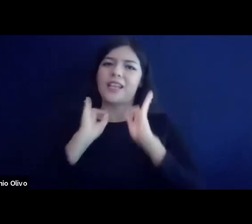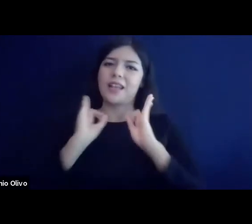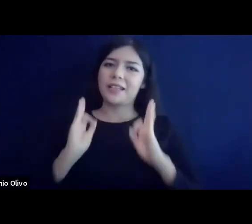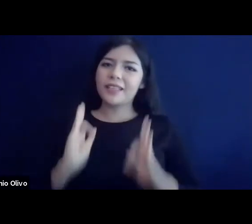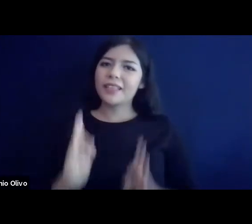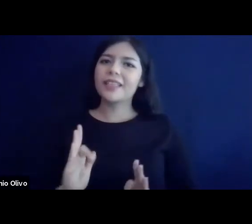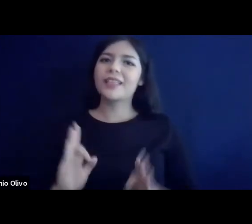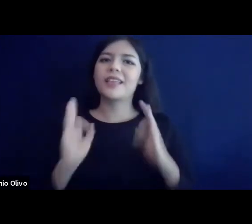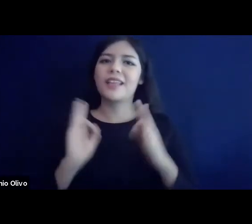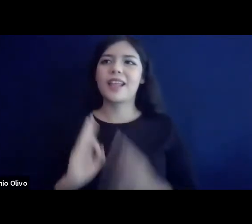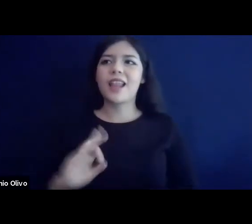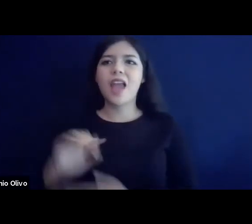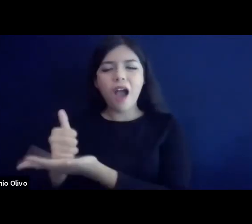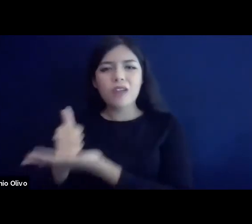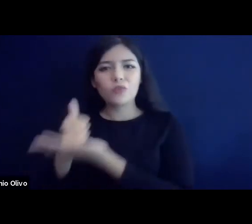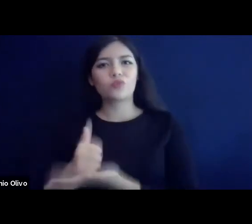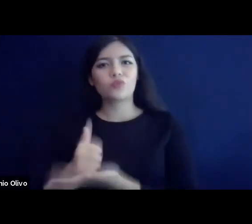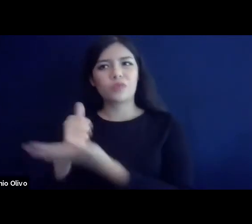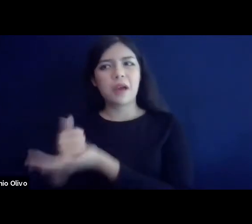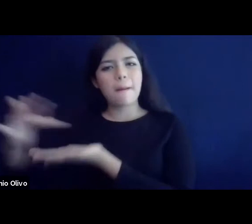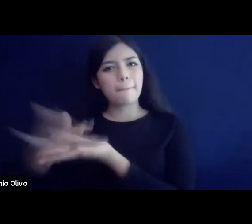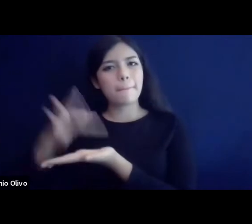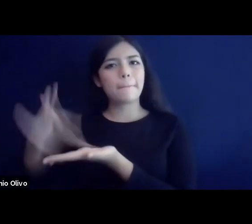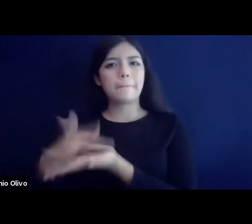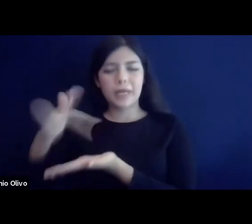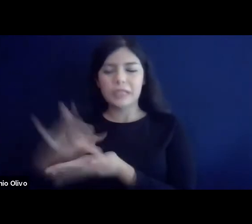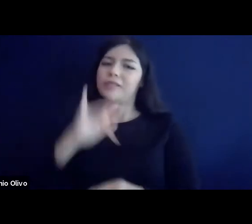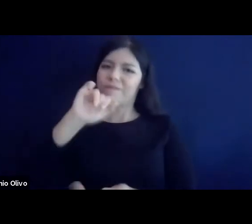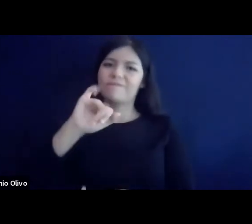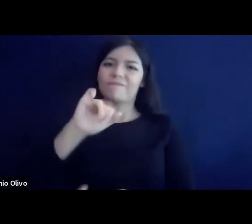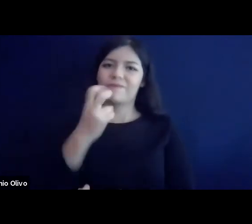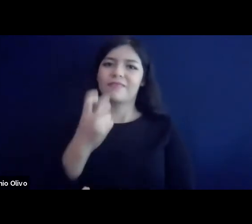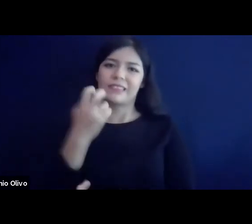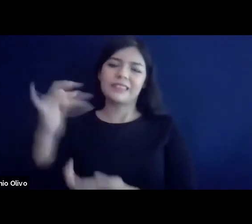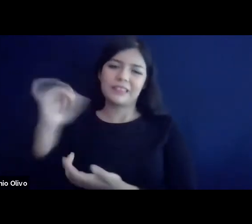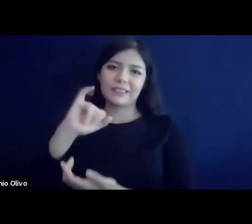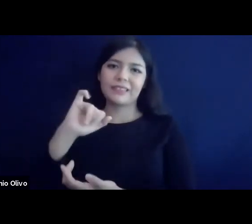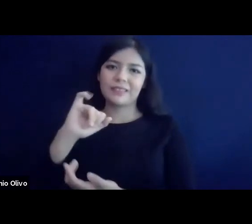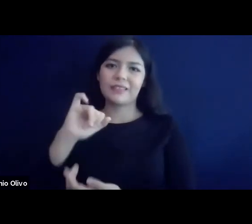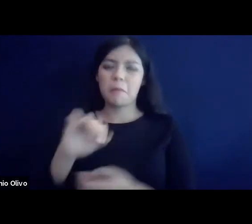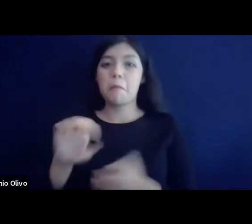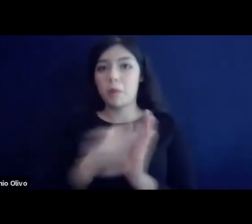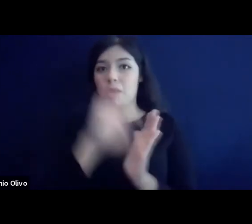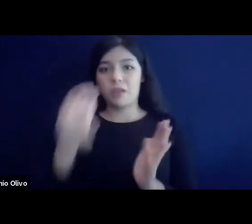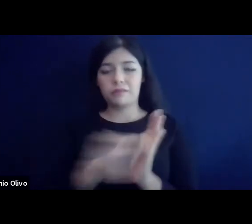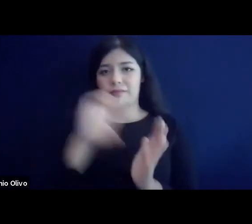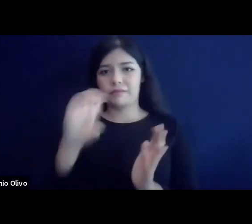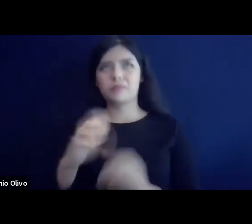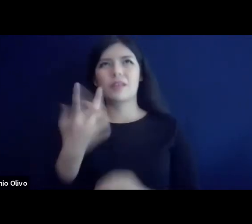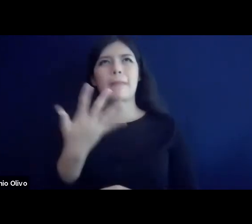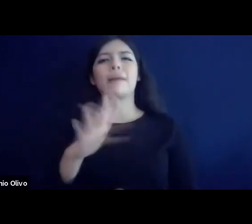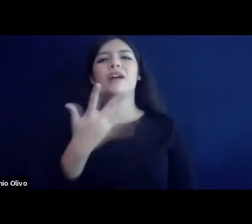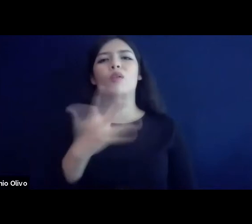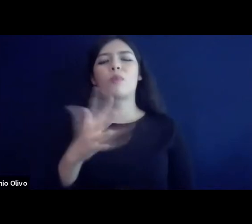bienvenida, apoyada. Por ejemplo, también cuando iba a firmar al inicio, en el 2009, yo